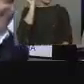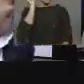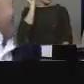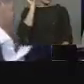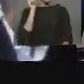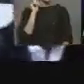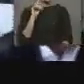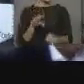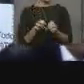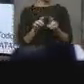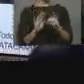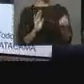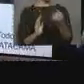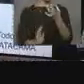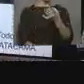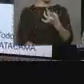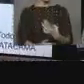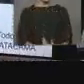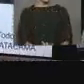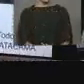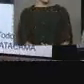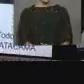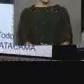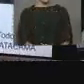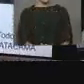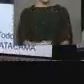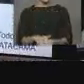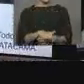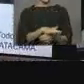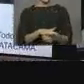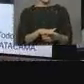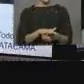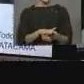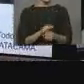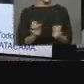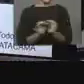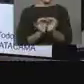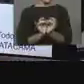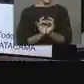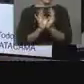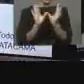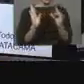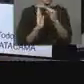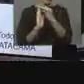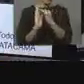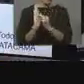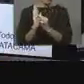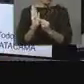ven comprometidas y vulneradas. Se trata de situaciones muy bien definidas